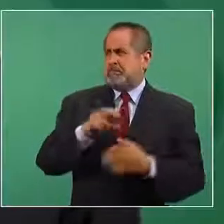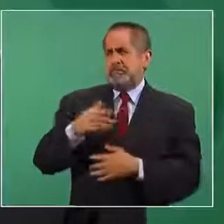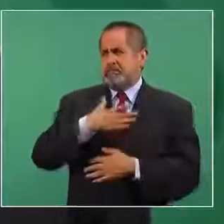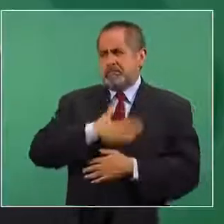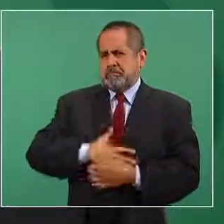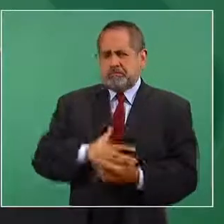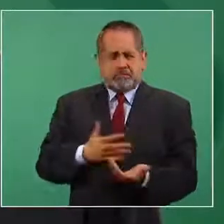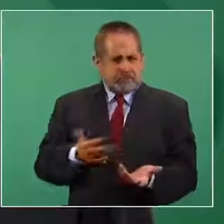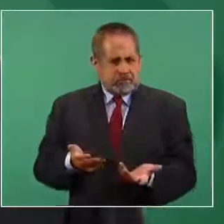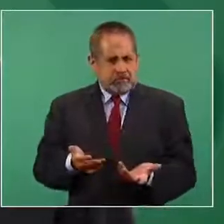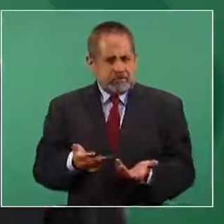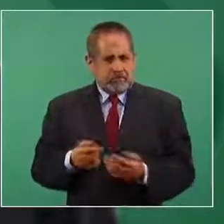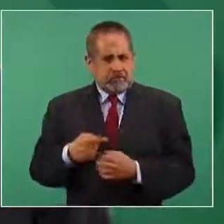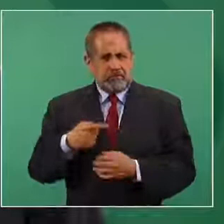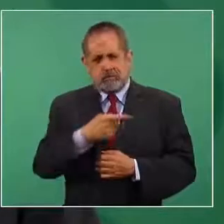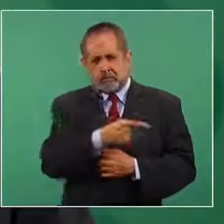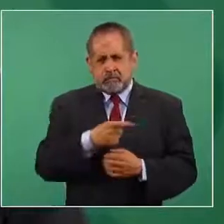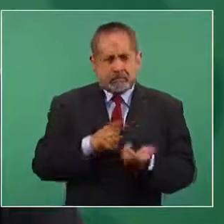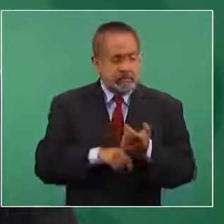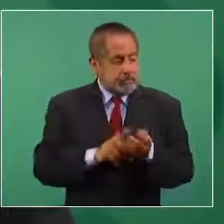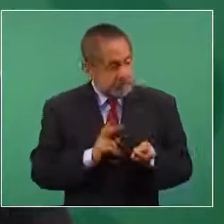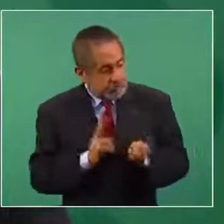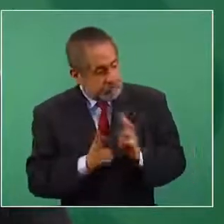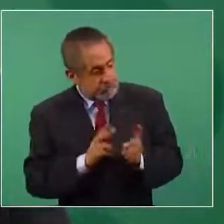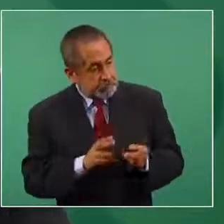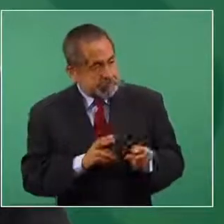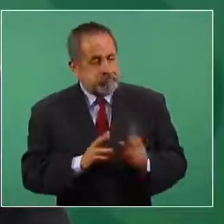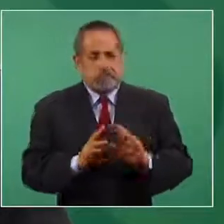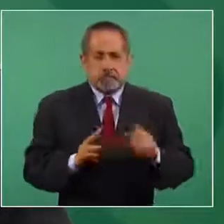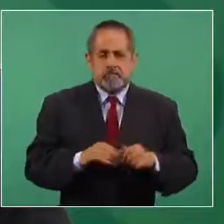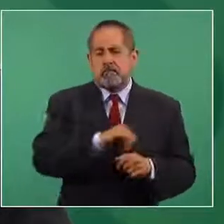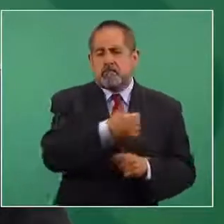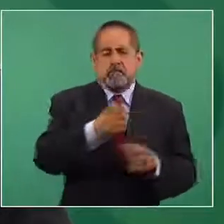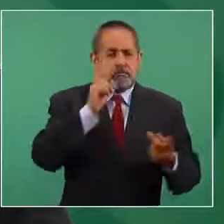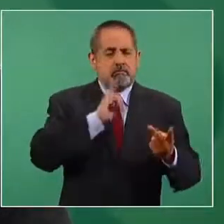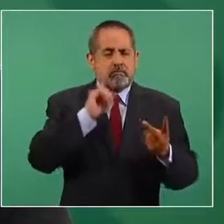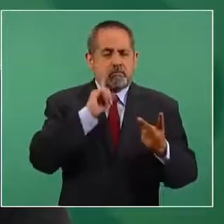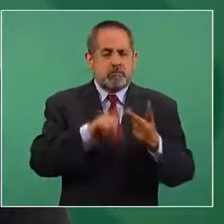que está padeciendo, y una mujer